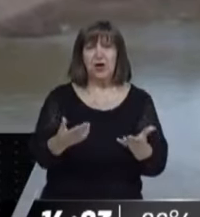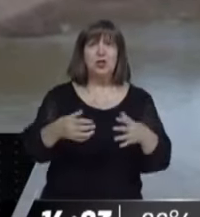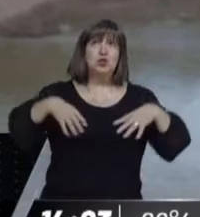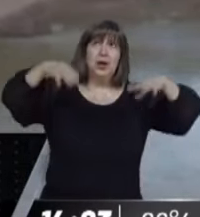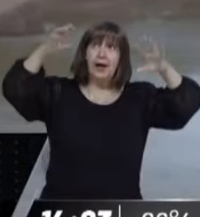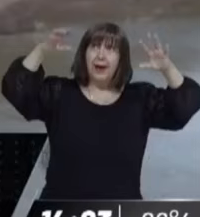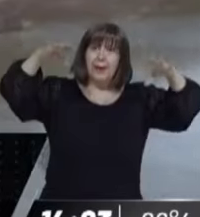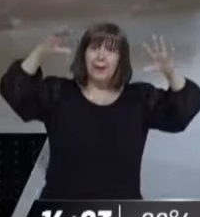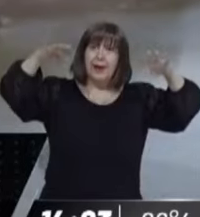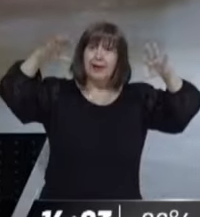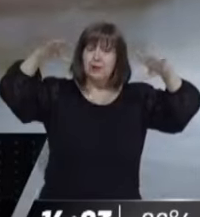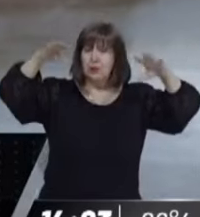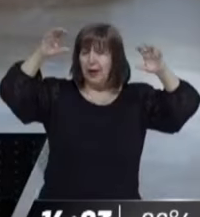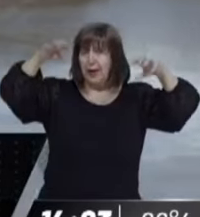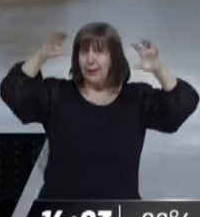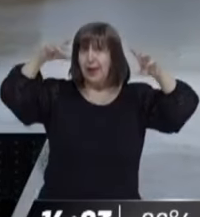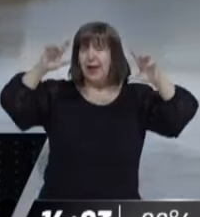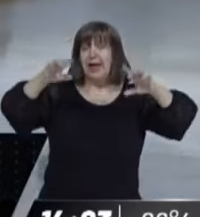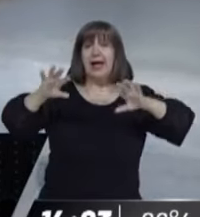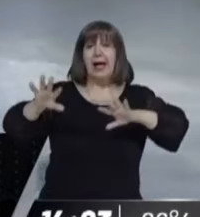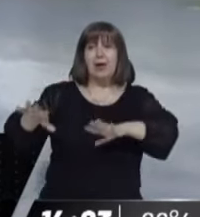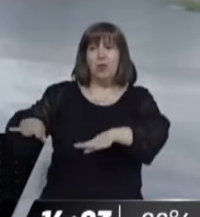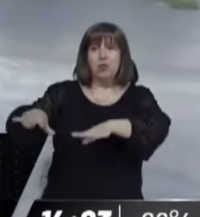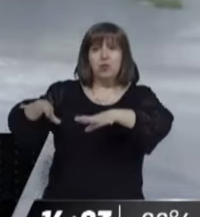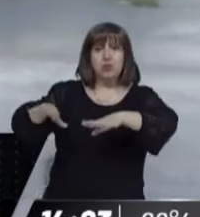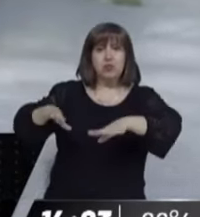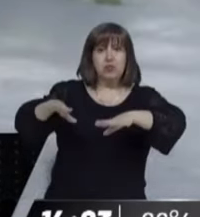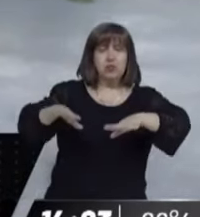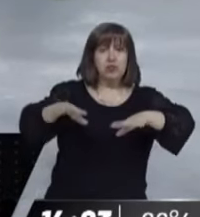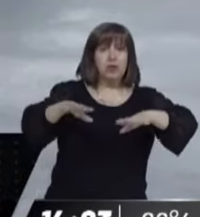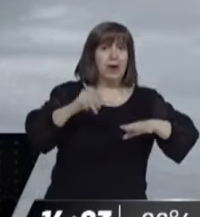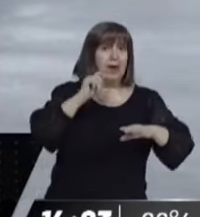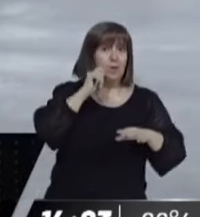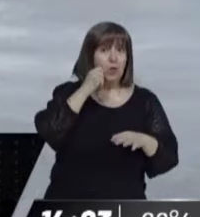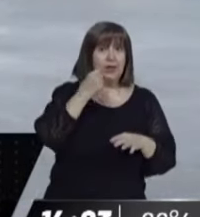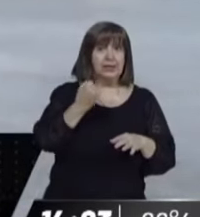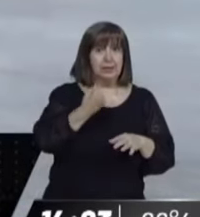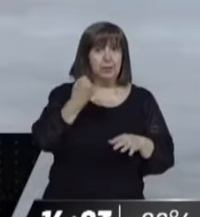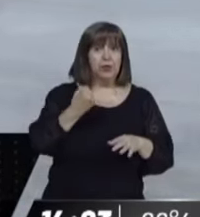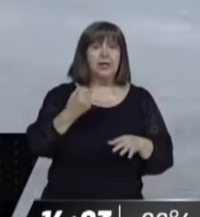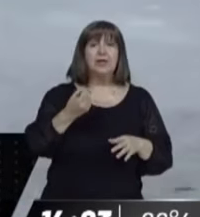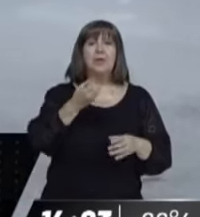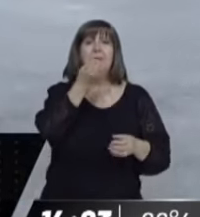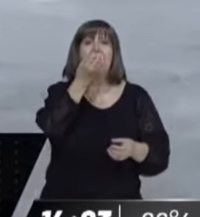lluvia, que se inunde esto, todos los lugares ahí donde crece.